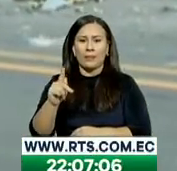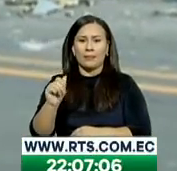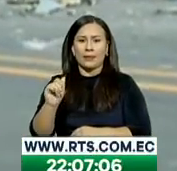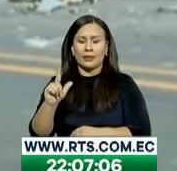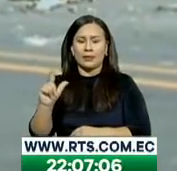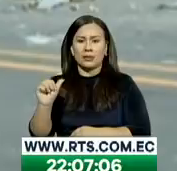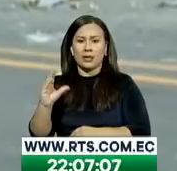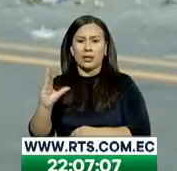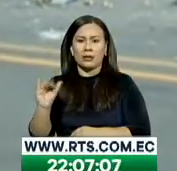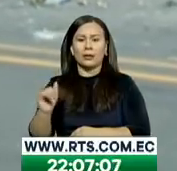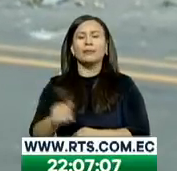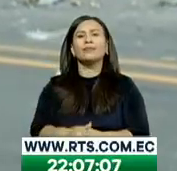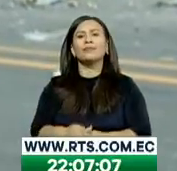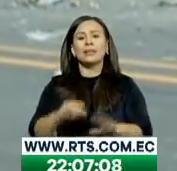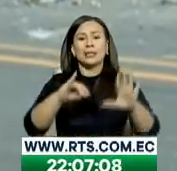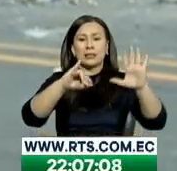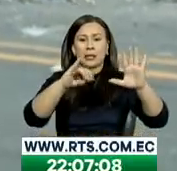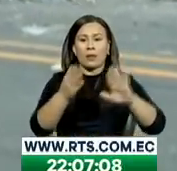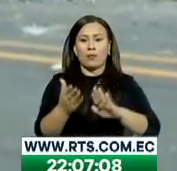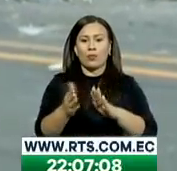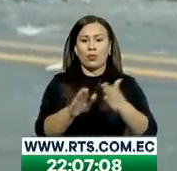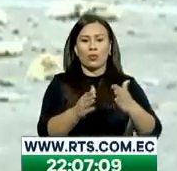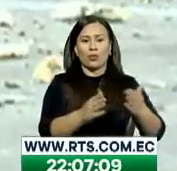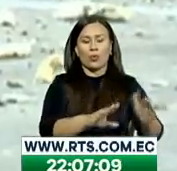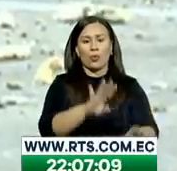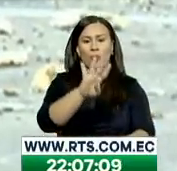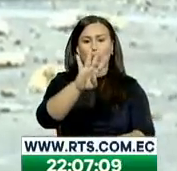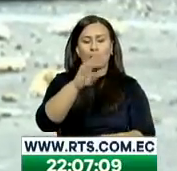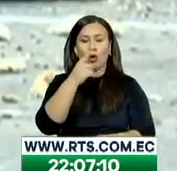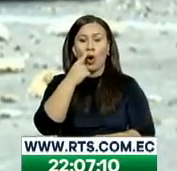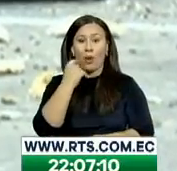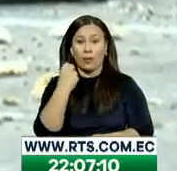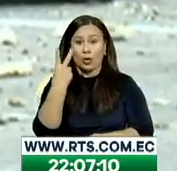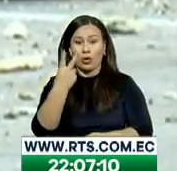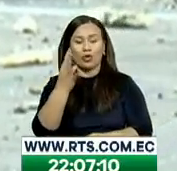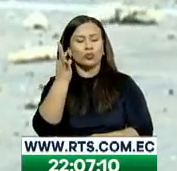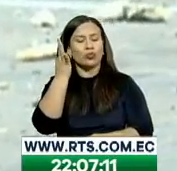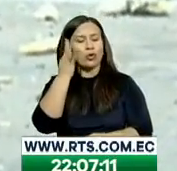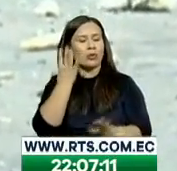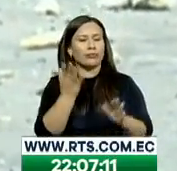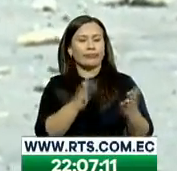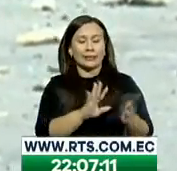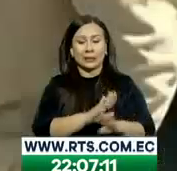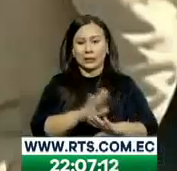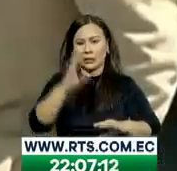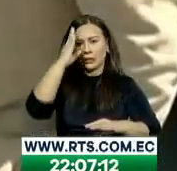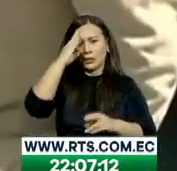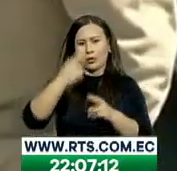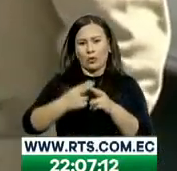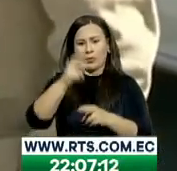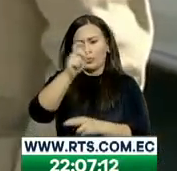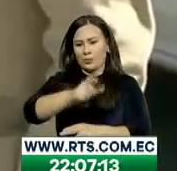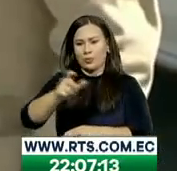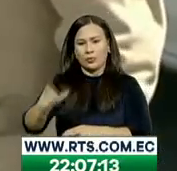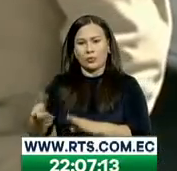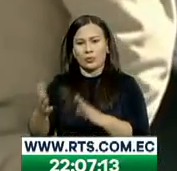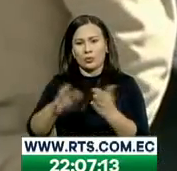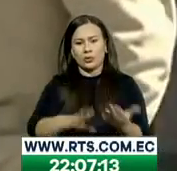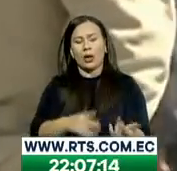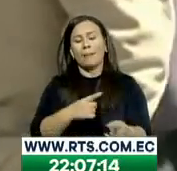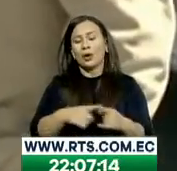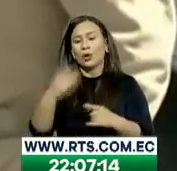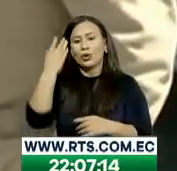seis fallecieron cuatro hombres y dos mujeres pese a que los cuerpos ya fueron identificados su repatriación aún es